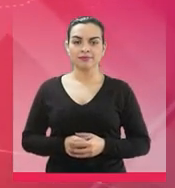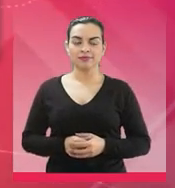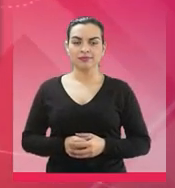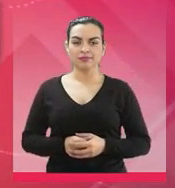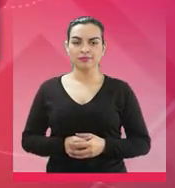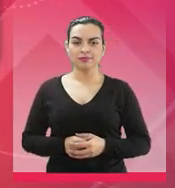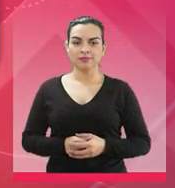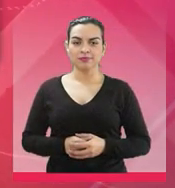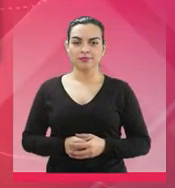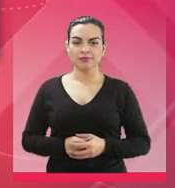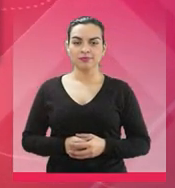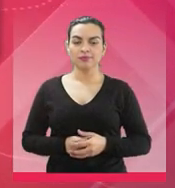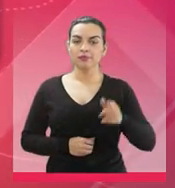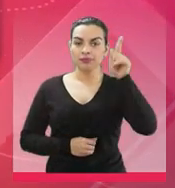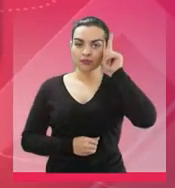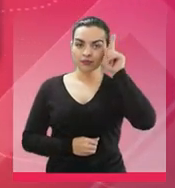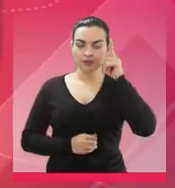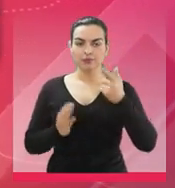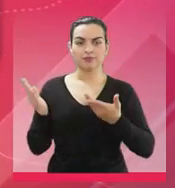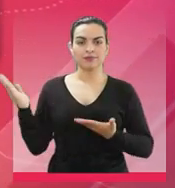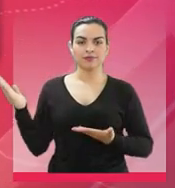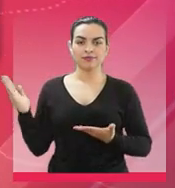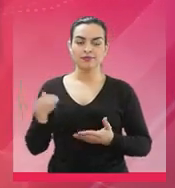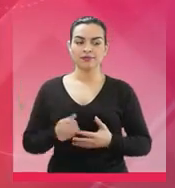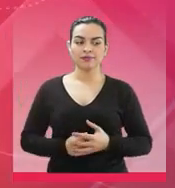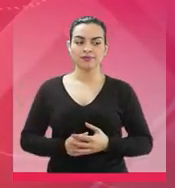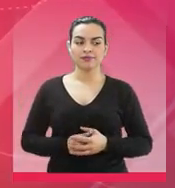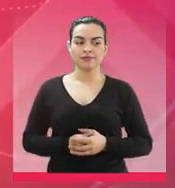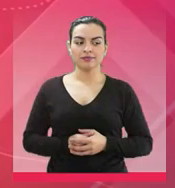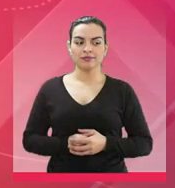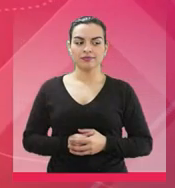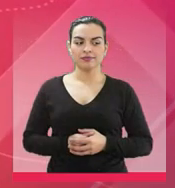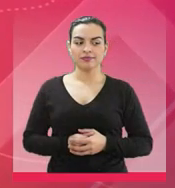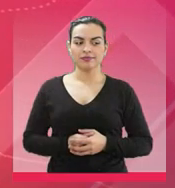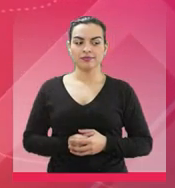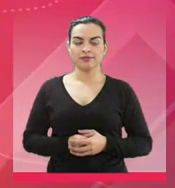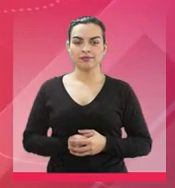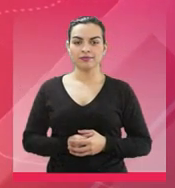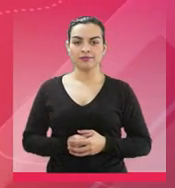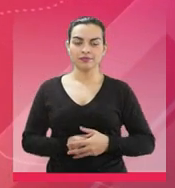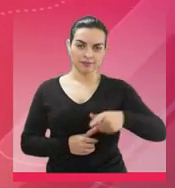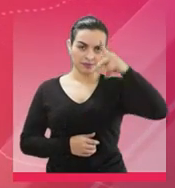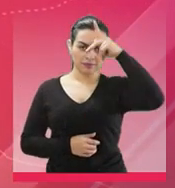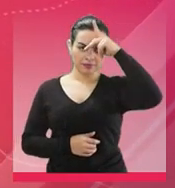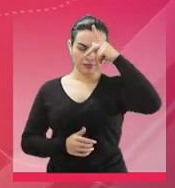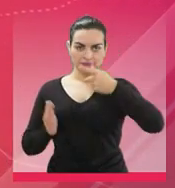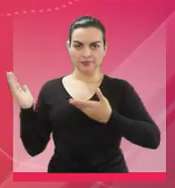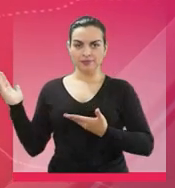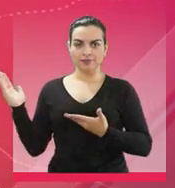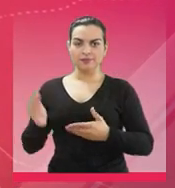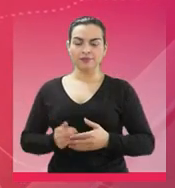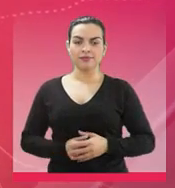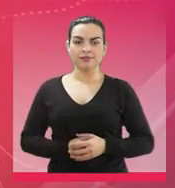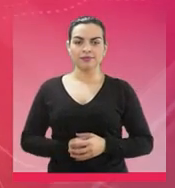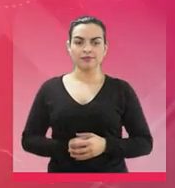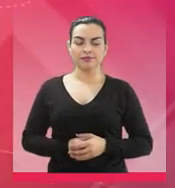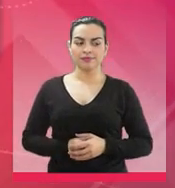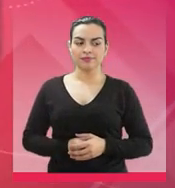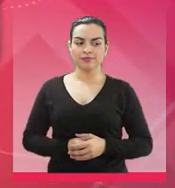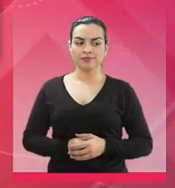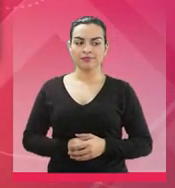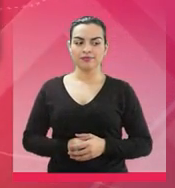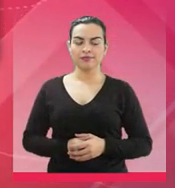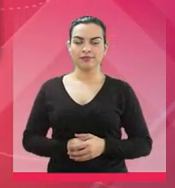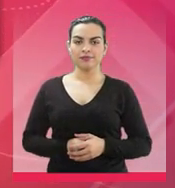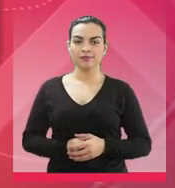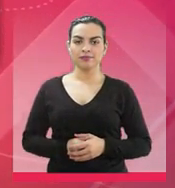en Fontibón en el barrio Ferro Caja Fontibón, en Kennedy en los barrios Monterrey y Dindalito 2, en